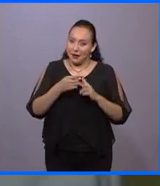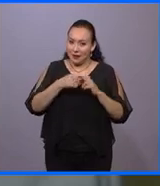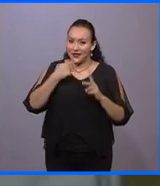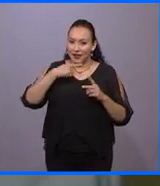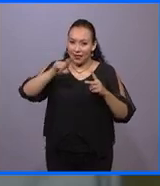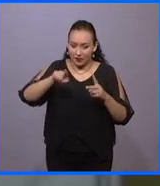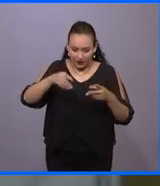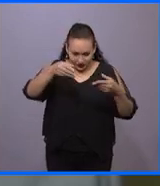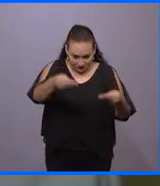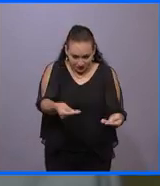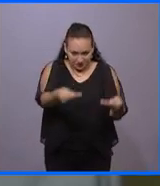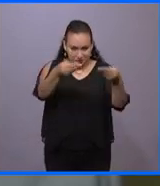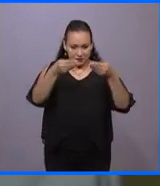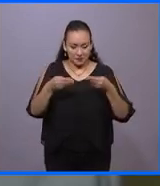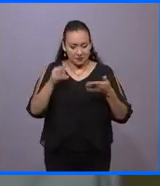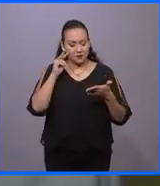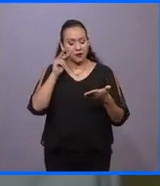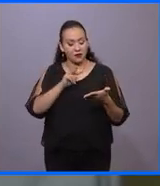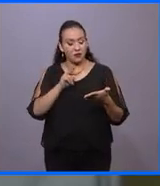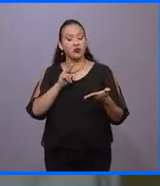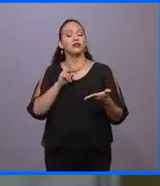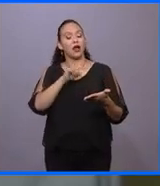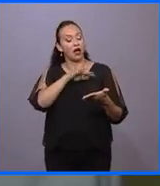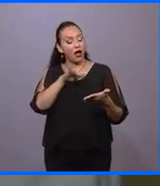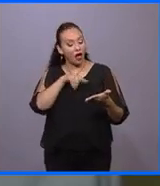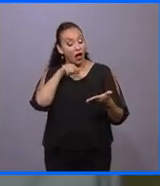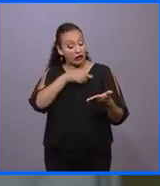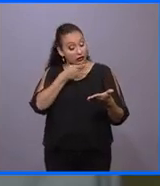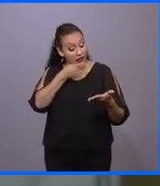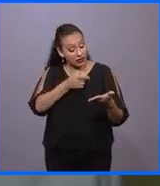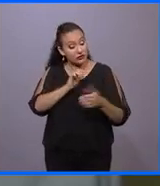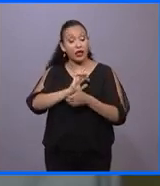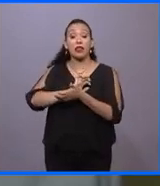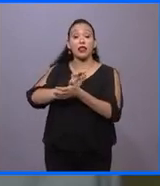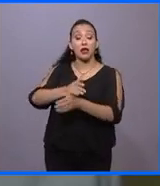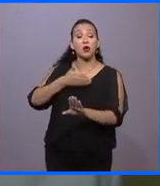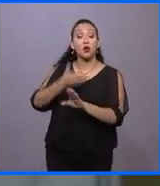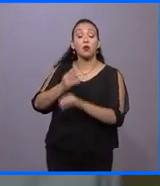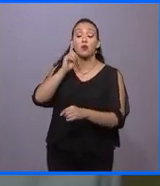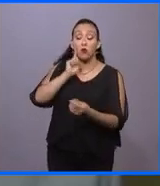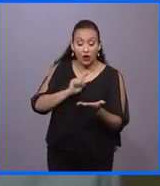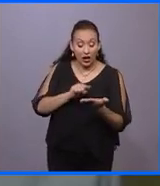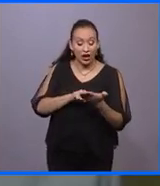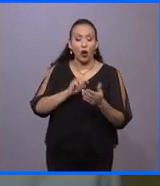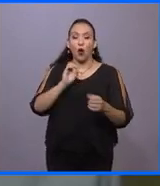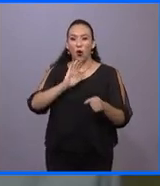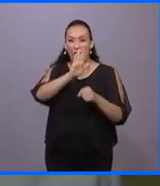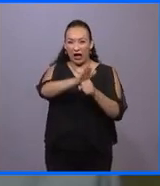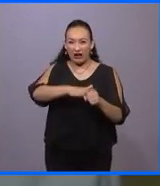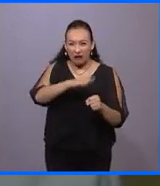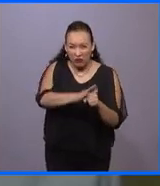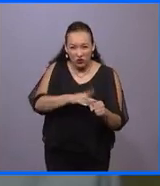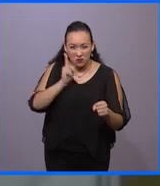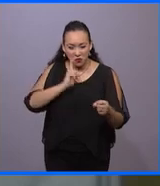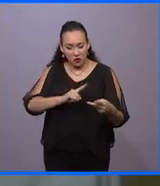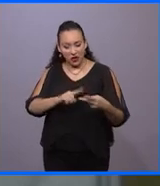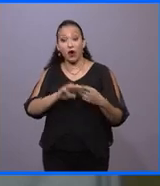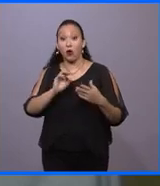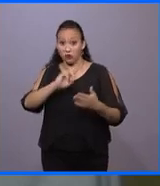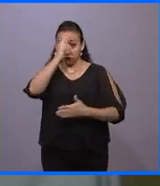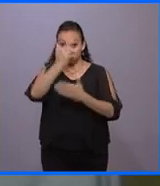y advertimos que hay alguna discriminación o hay algún acoso, alguna violencia,